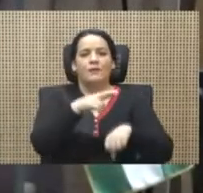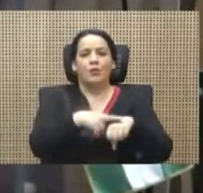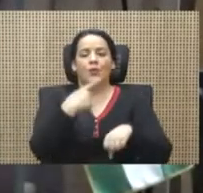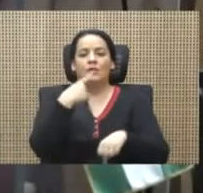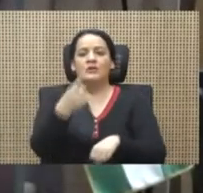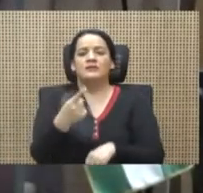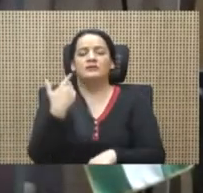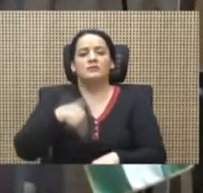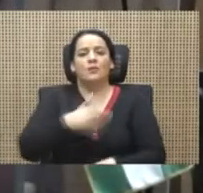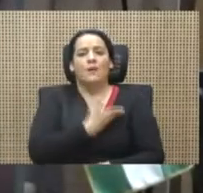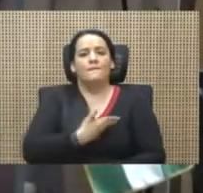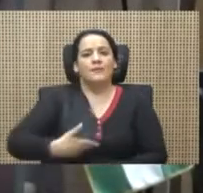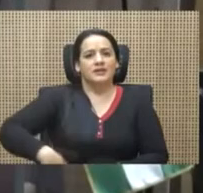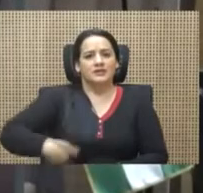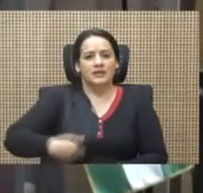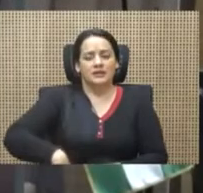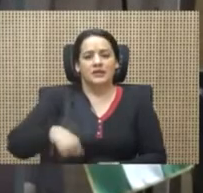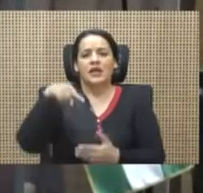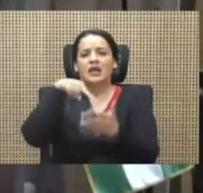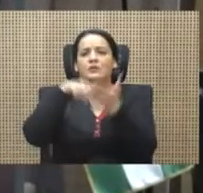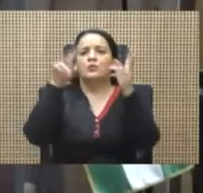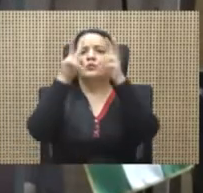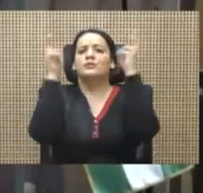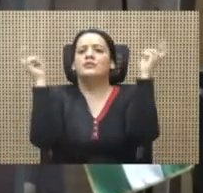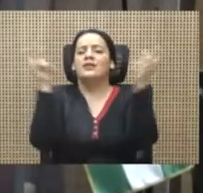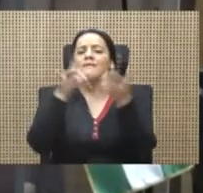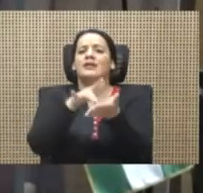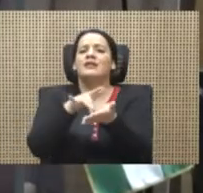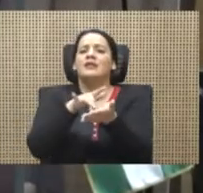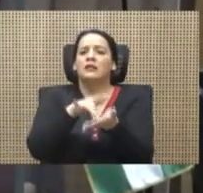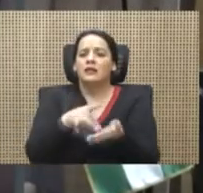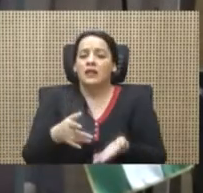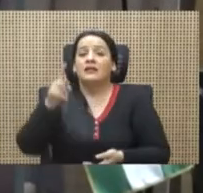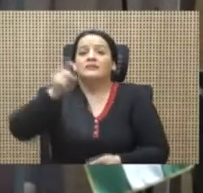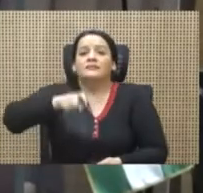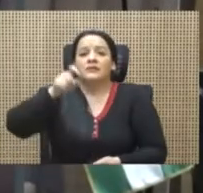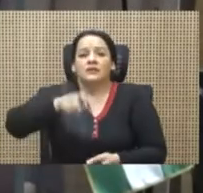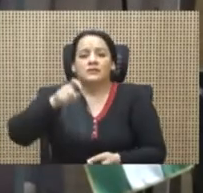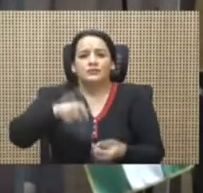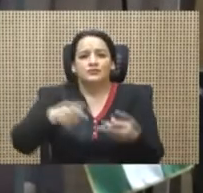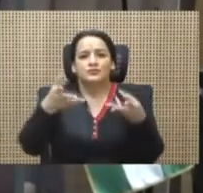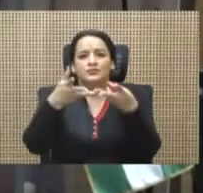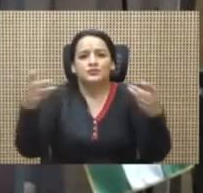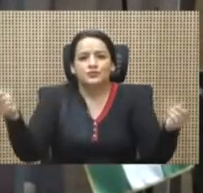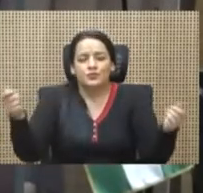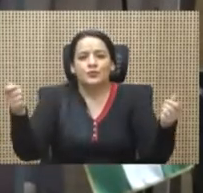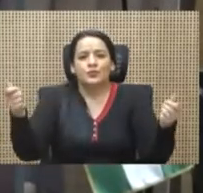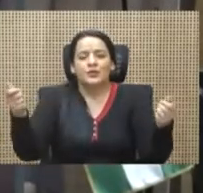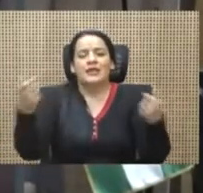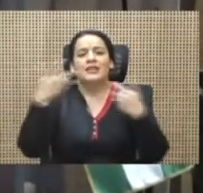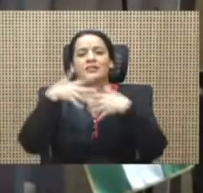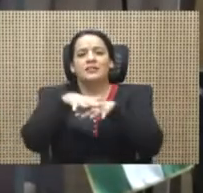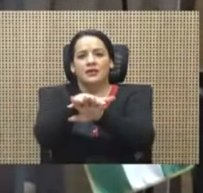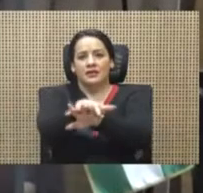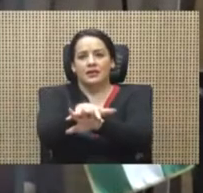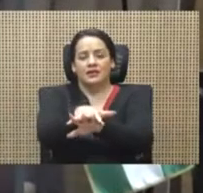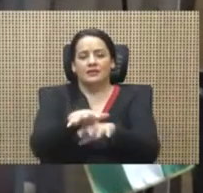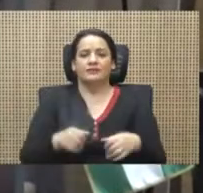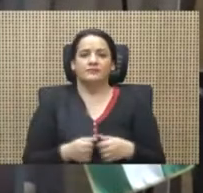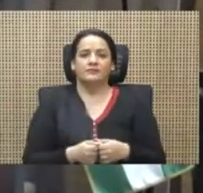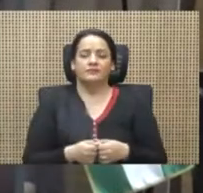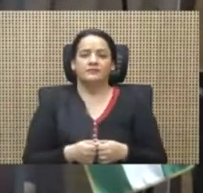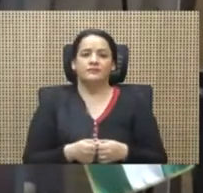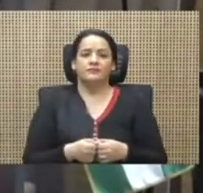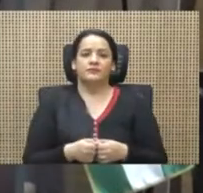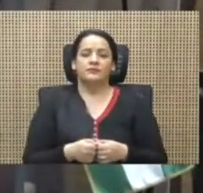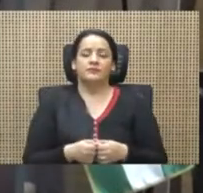al señor presidente que esto es un tema delicado en el cual necesitamos una solución integral. Y